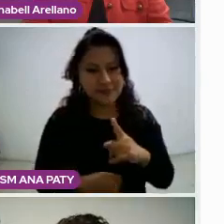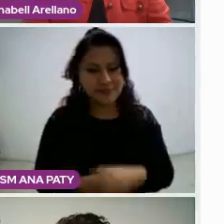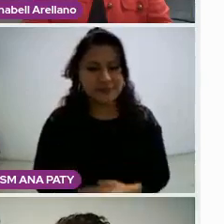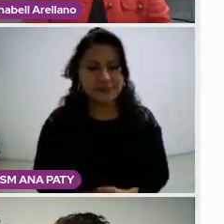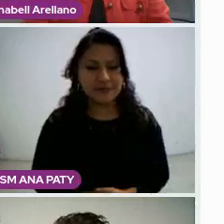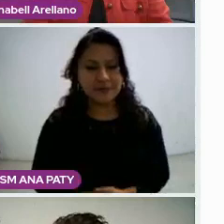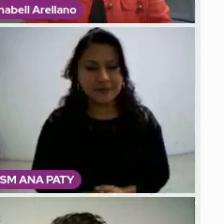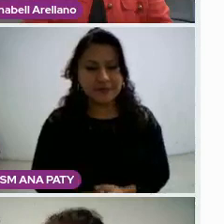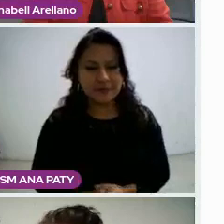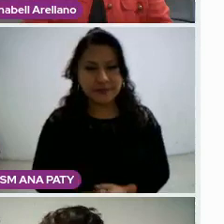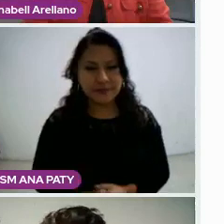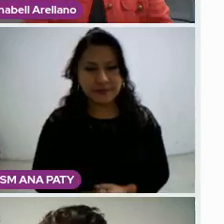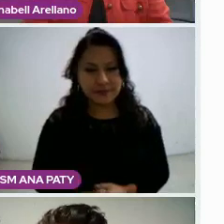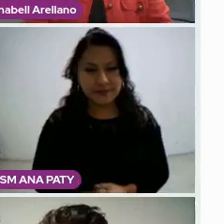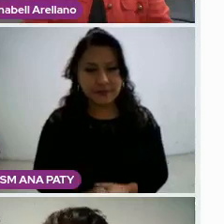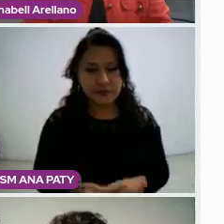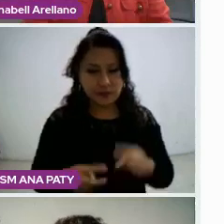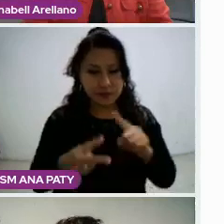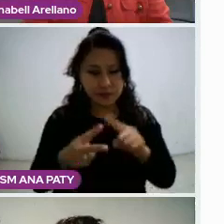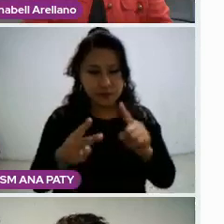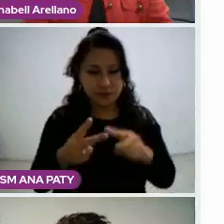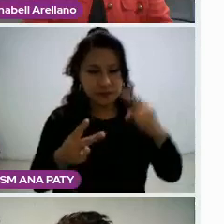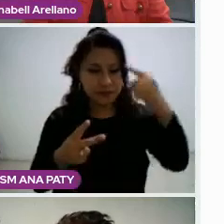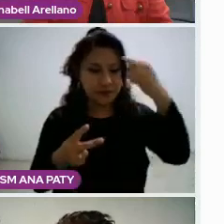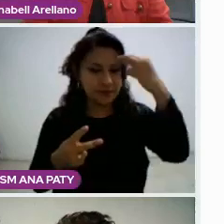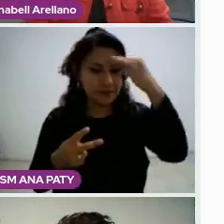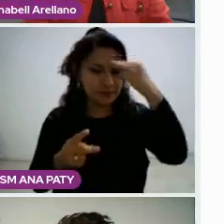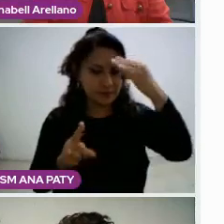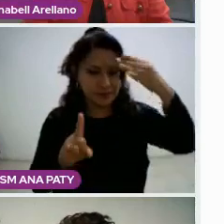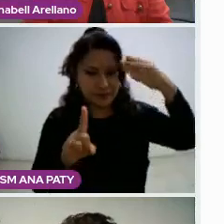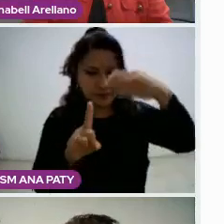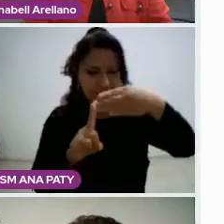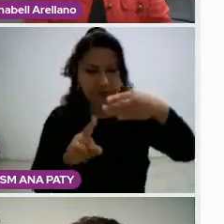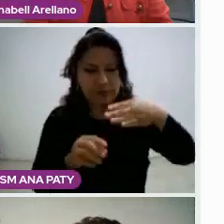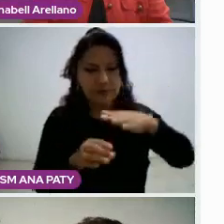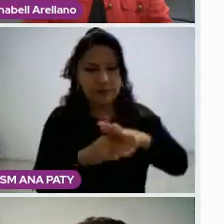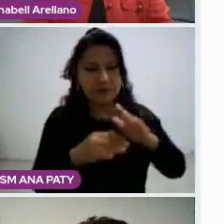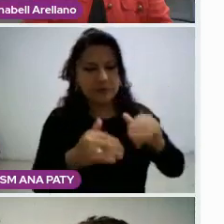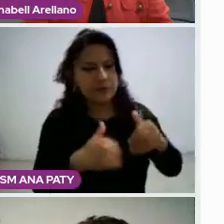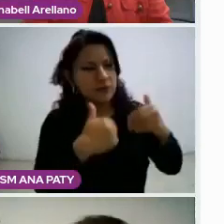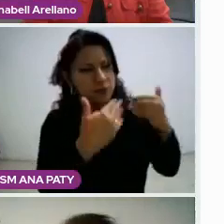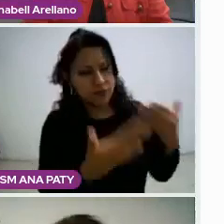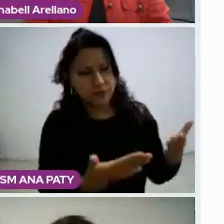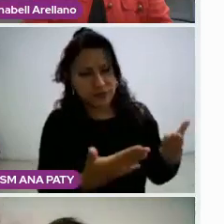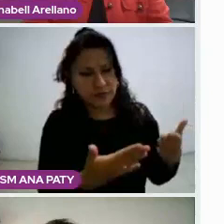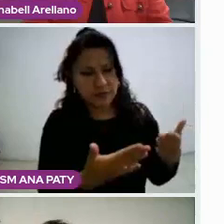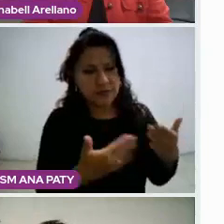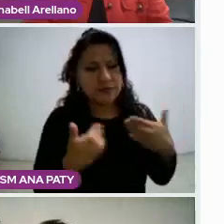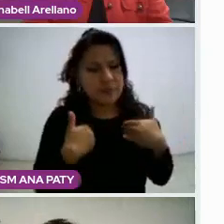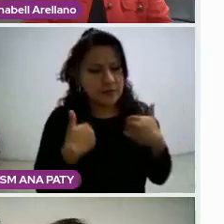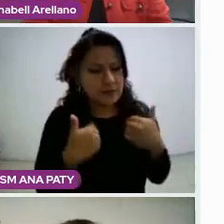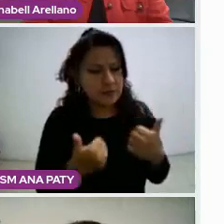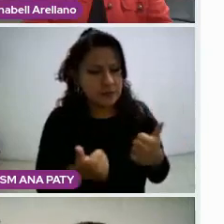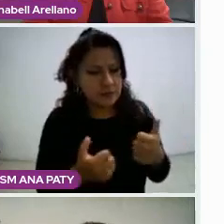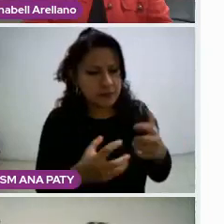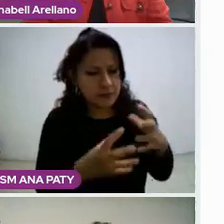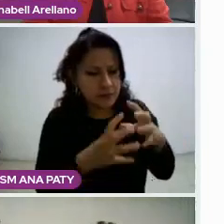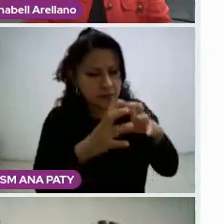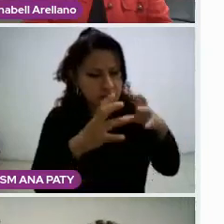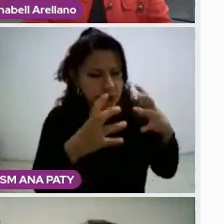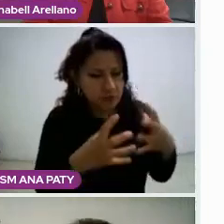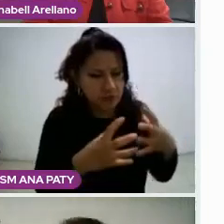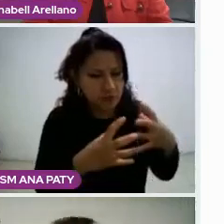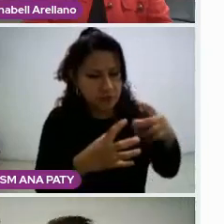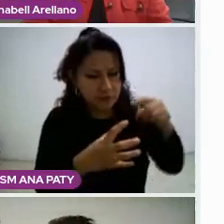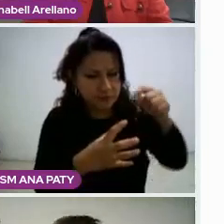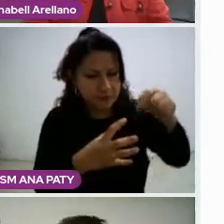El pensamiento centrado en detalles externos sin conexión con el mundo vivencial interno. Siempre todo el tiempo está buscando toda